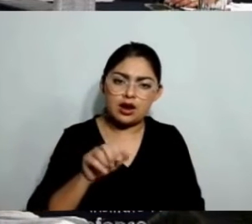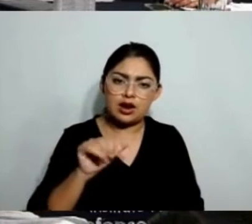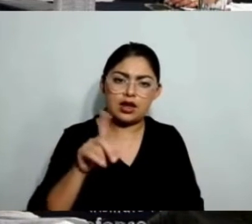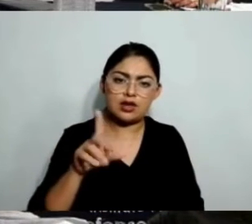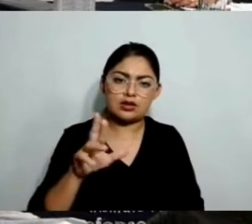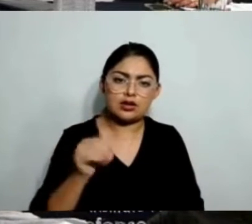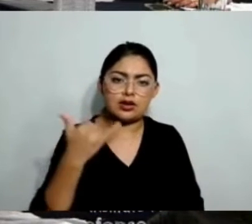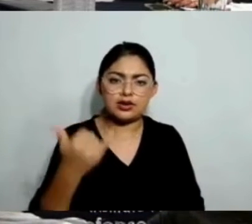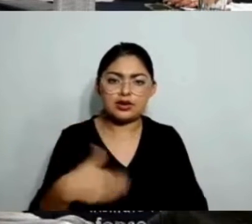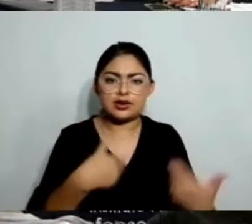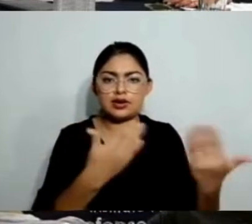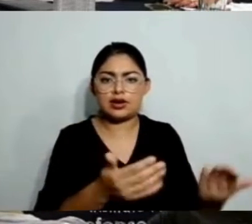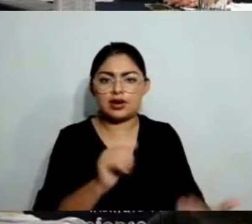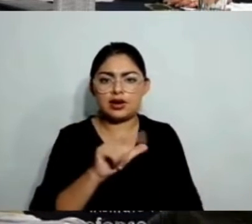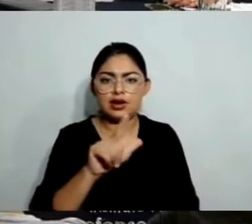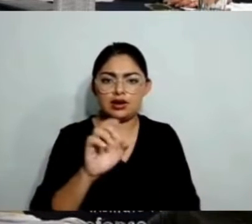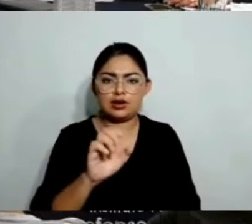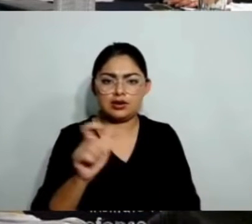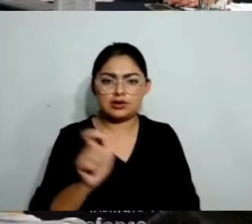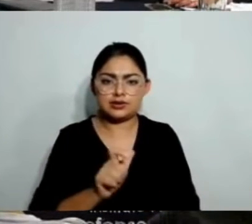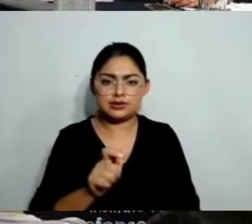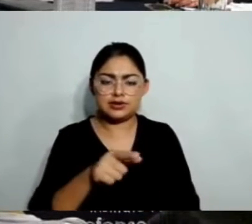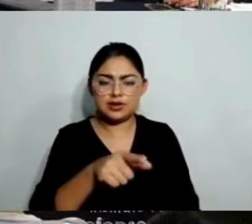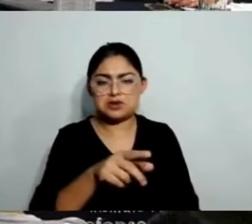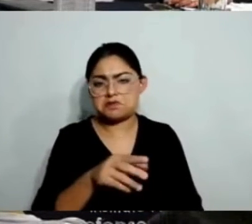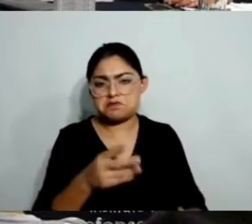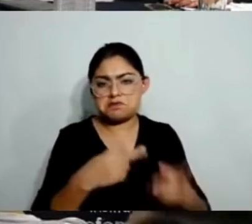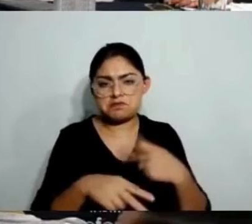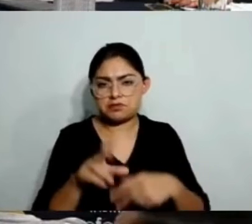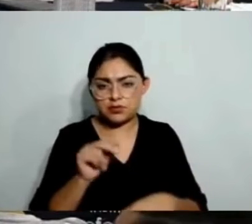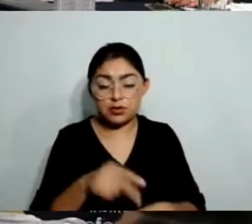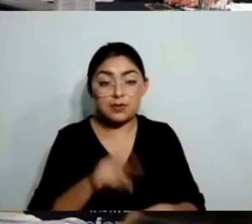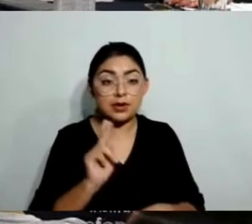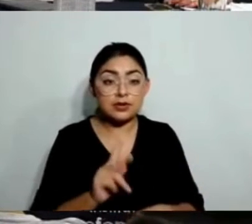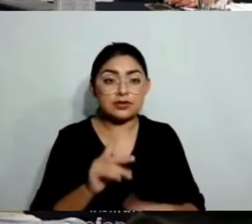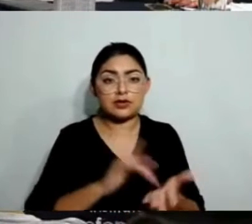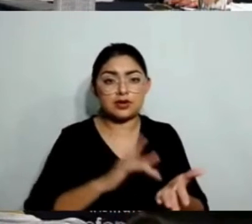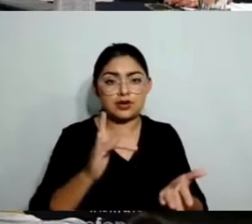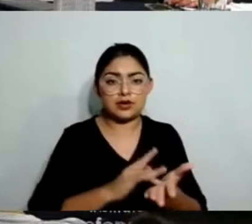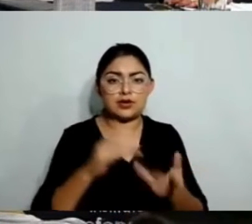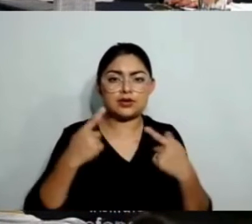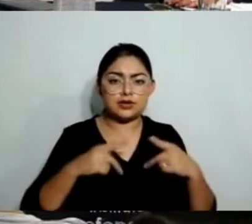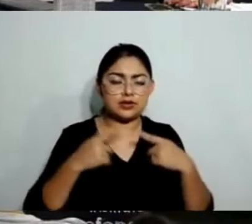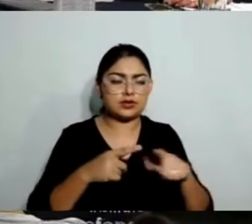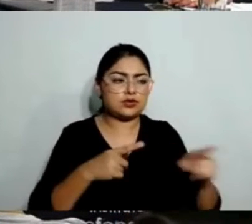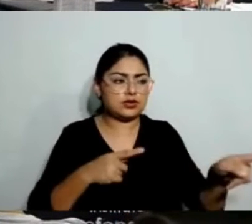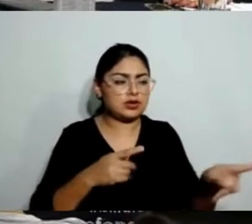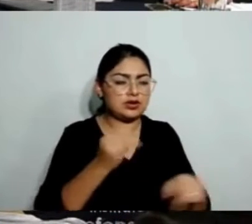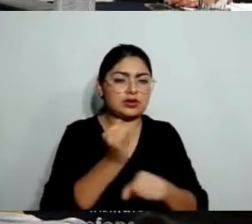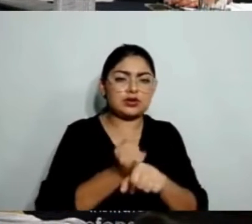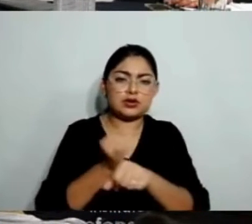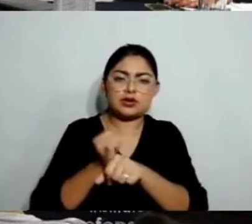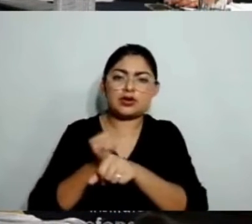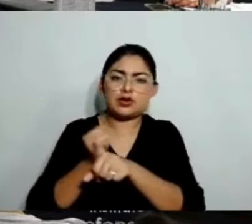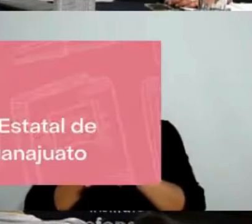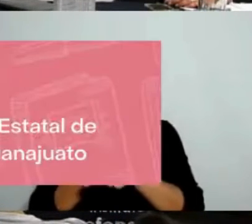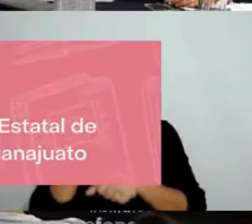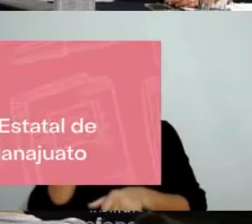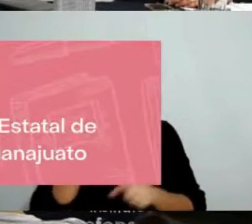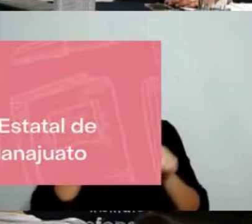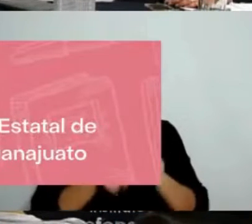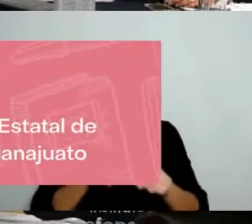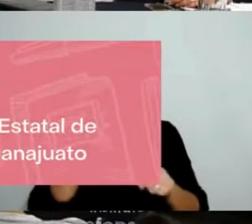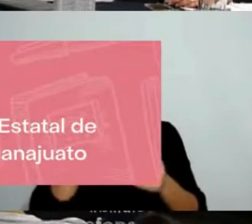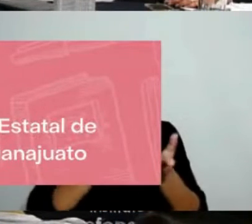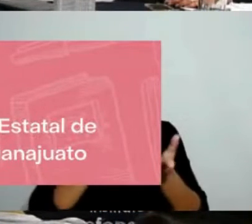Carrillo que no está acá pero hizo un gran trabajo y todo el equipo de investigación algunas de personas están aquí y también agradezco la invitación nuevamente al